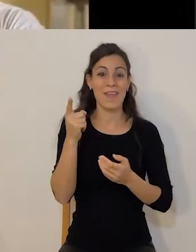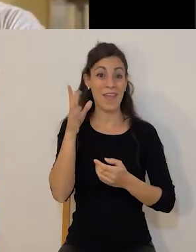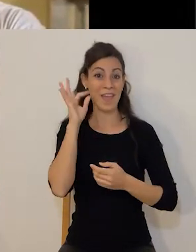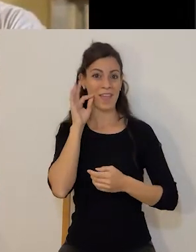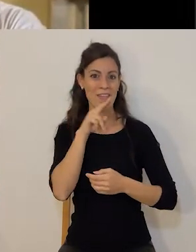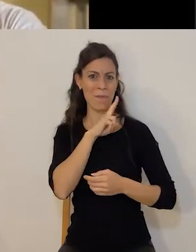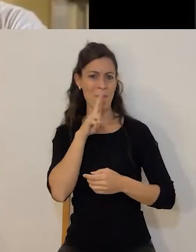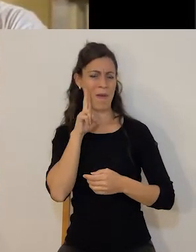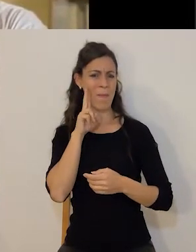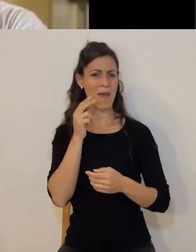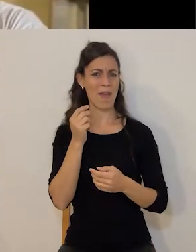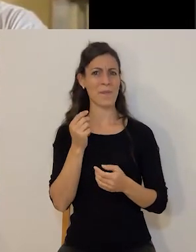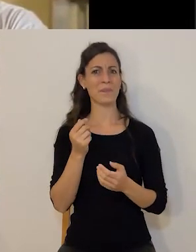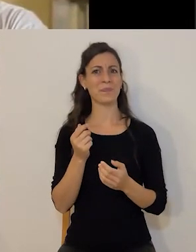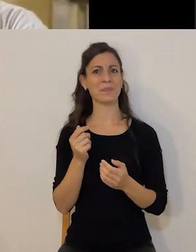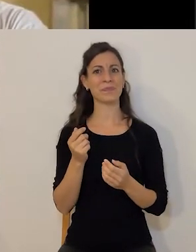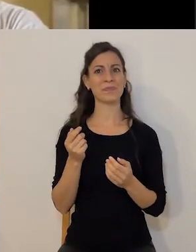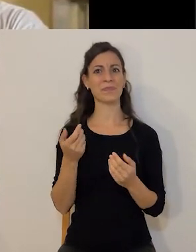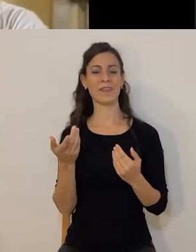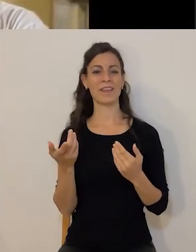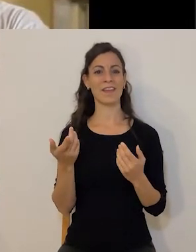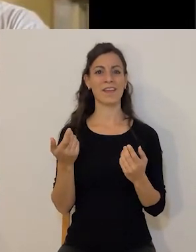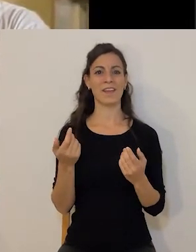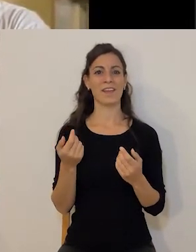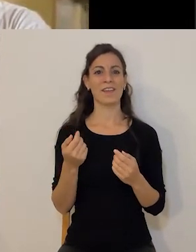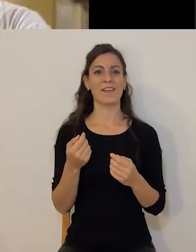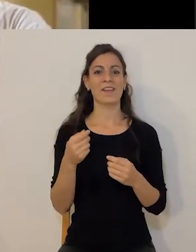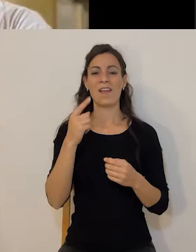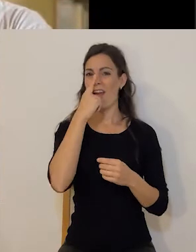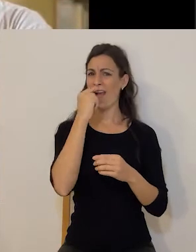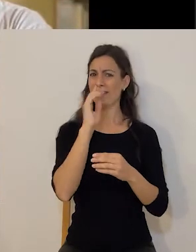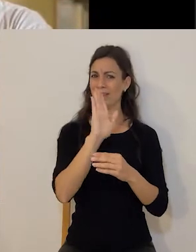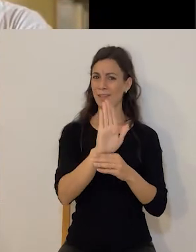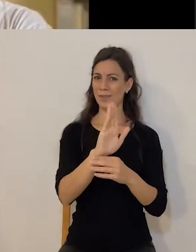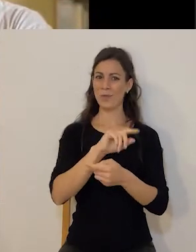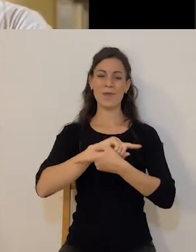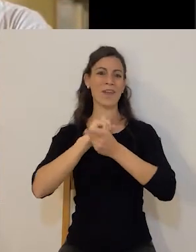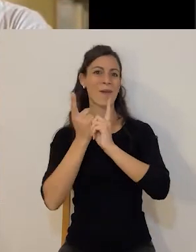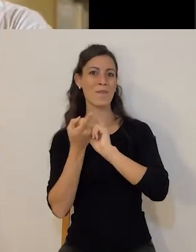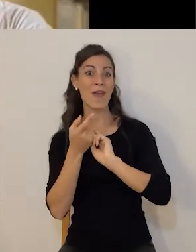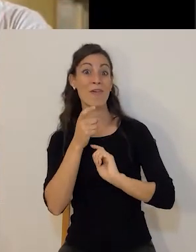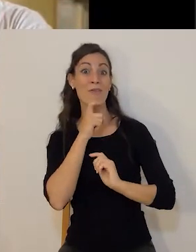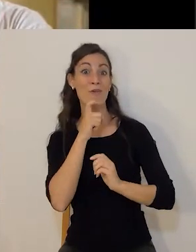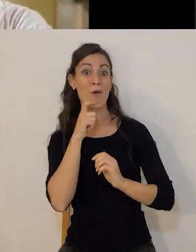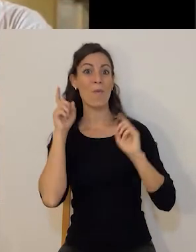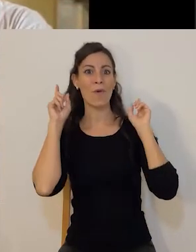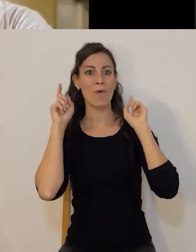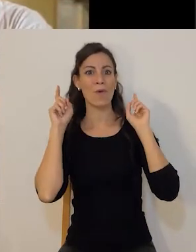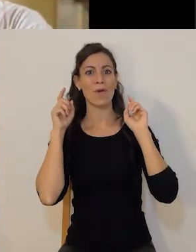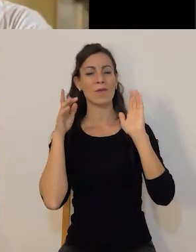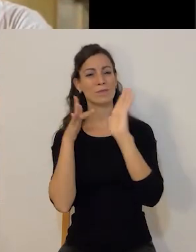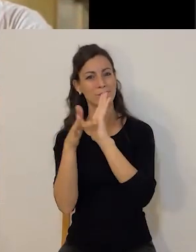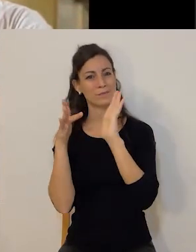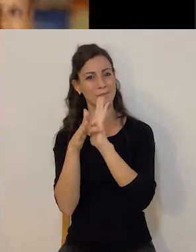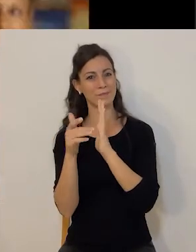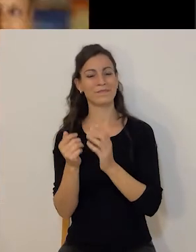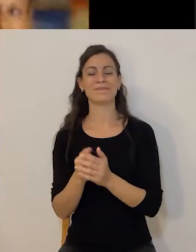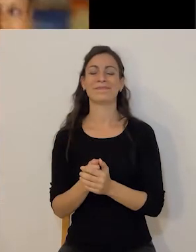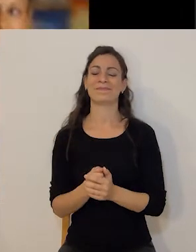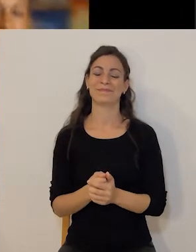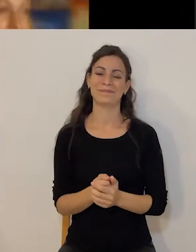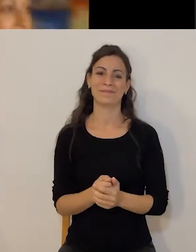mamá de cómo han cambiado su actitud y cómo con el centro educativo y cómo, bueno,